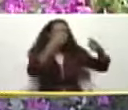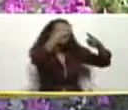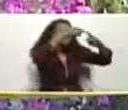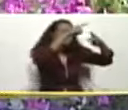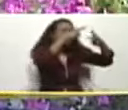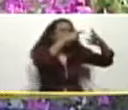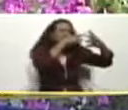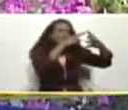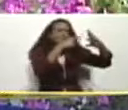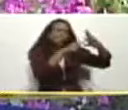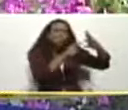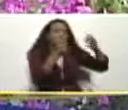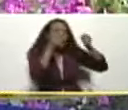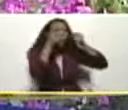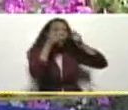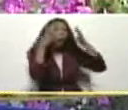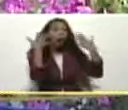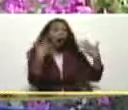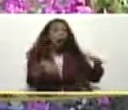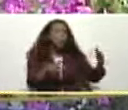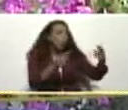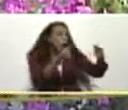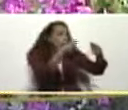vertiginosos, impresionantes,